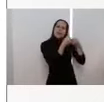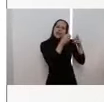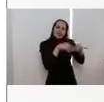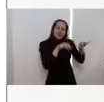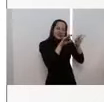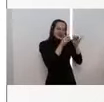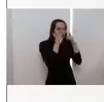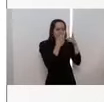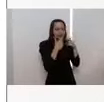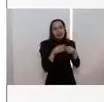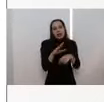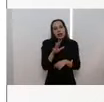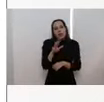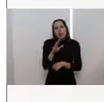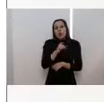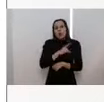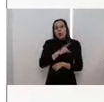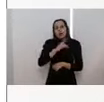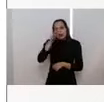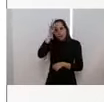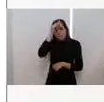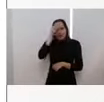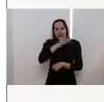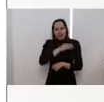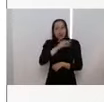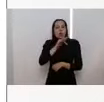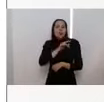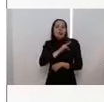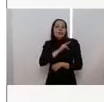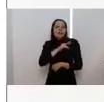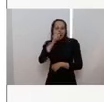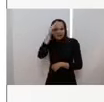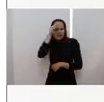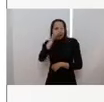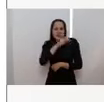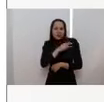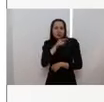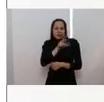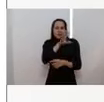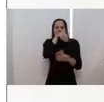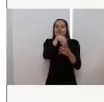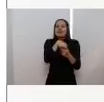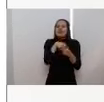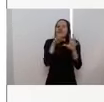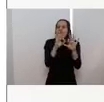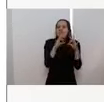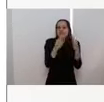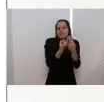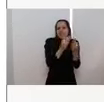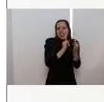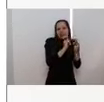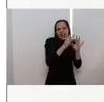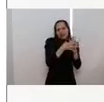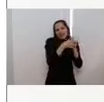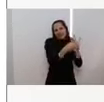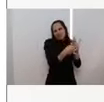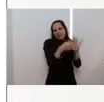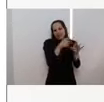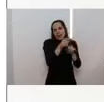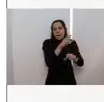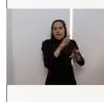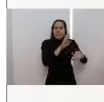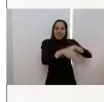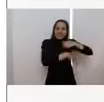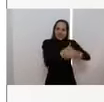universidad militar hacemos parte la misma familia del ministerio defensa del set